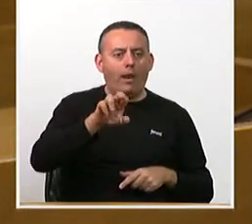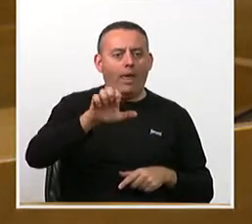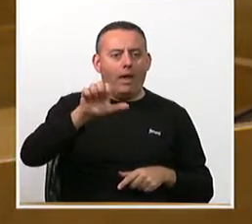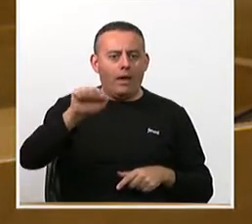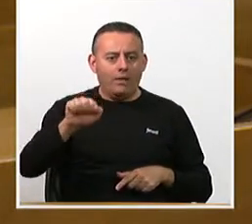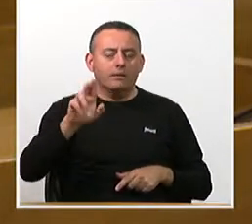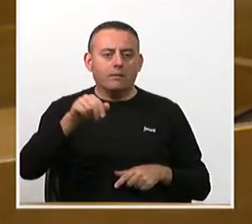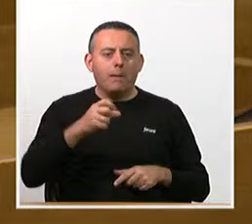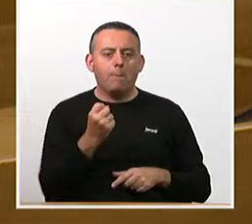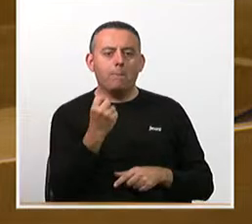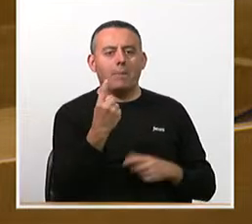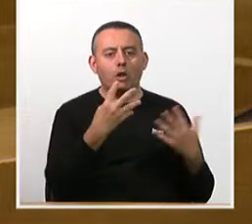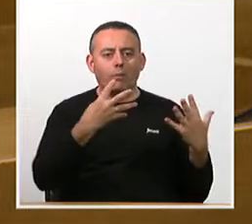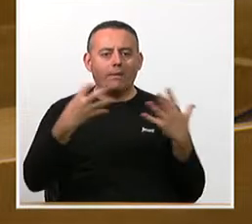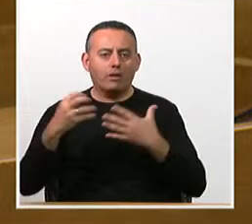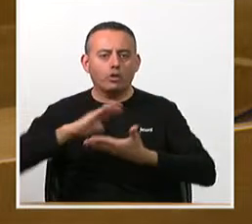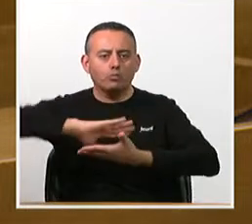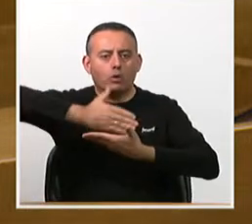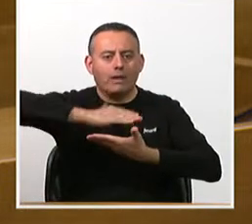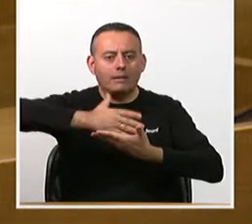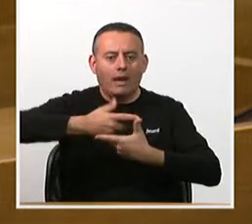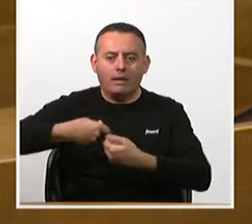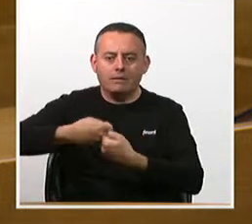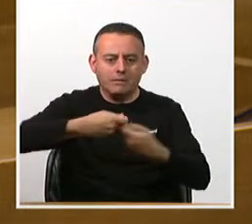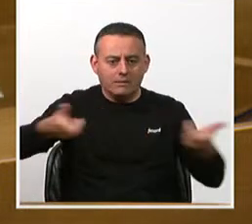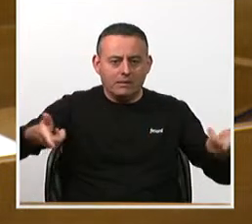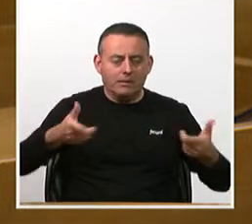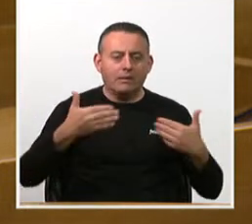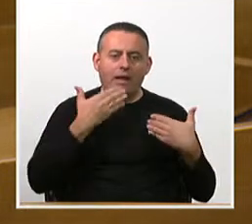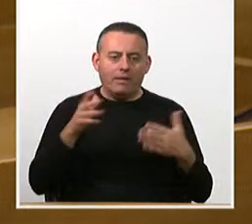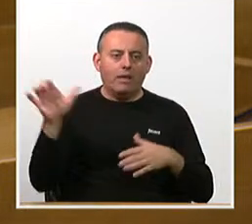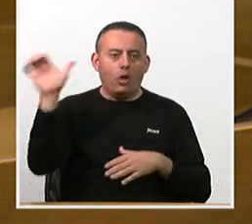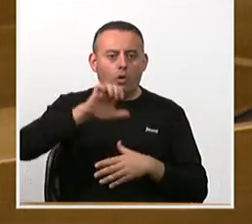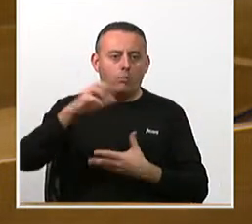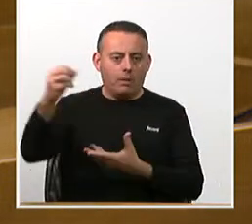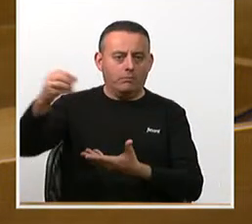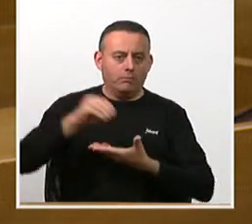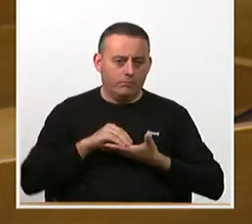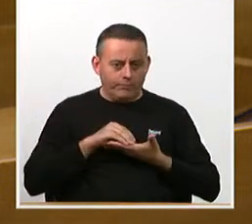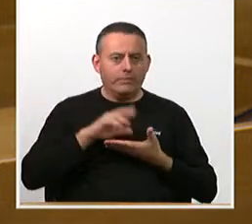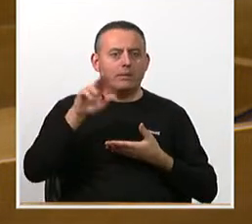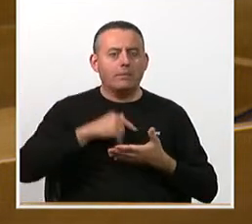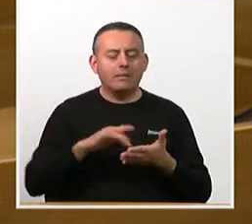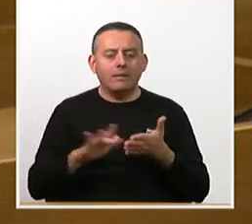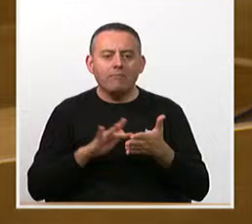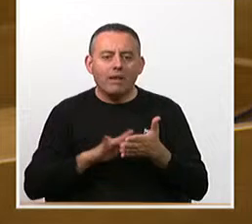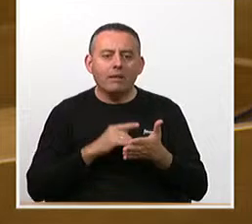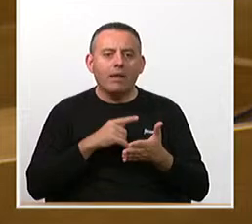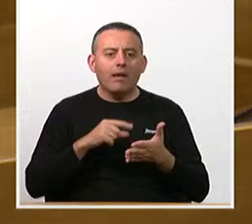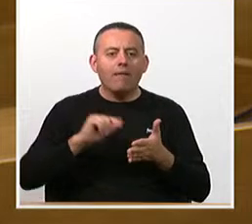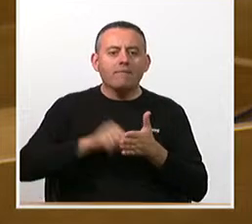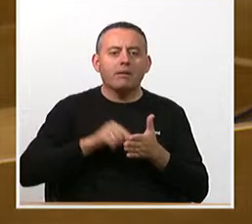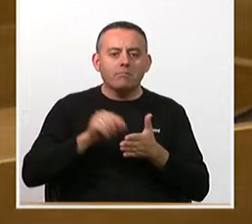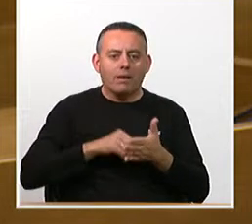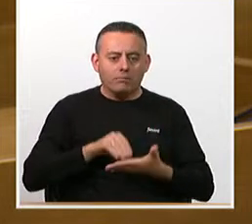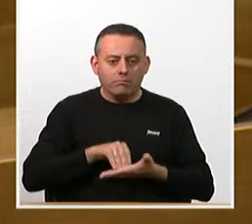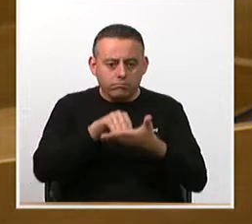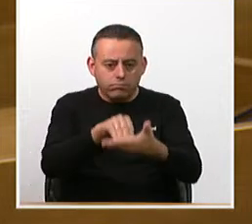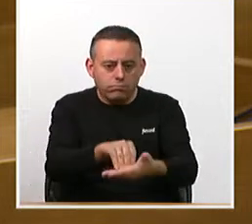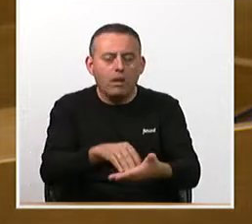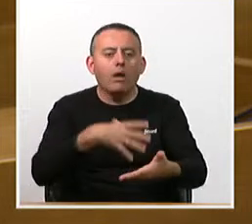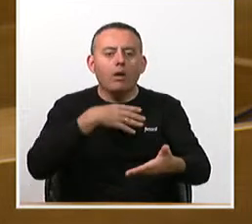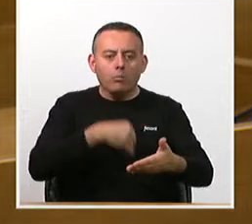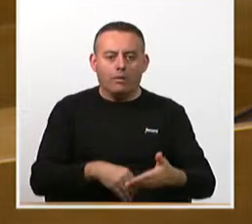portátiles con ayuda de fondos europeos adquiriremos tabletas portafirmas para que todo lo que se Está avanzando en materia de